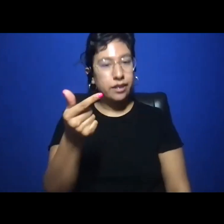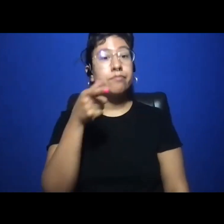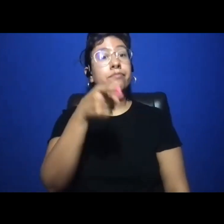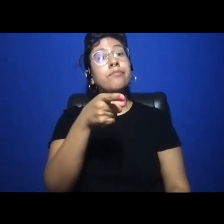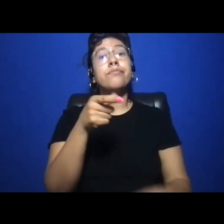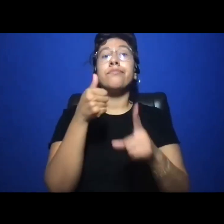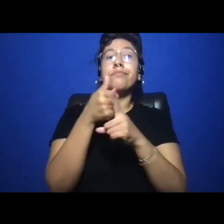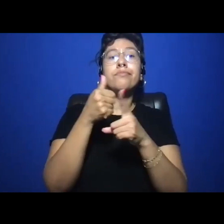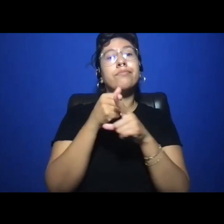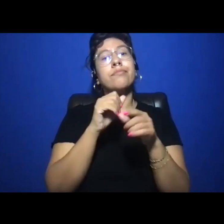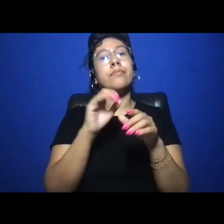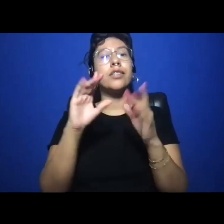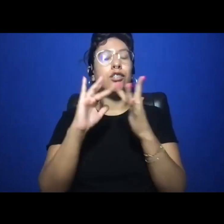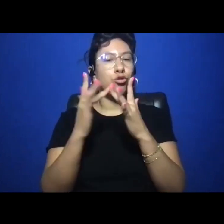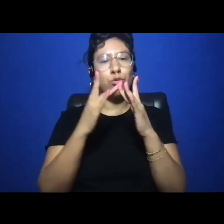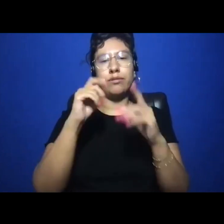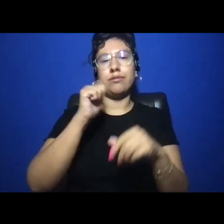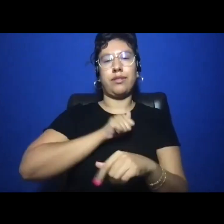practicante de la seguridad comunitaria